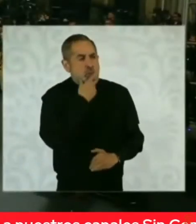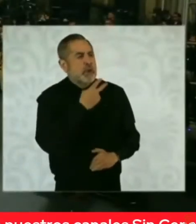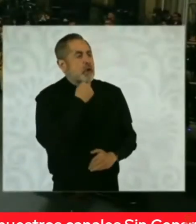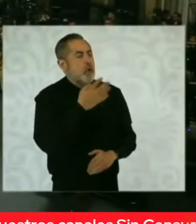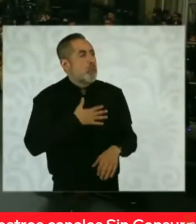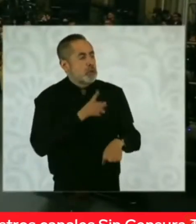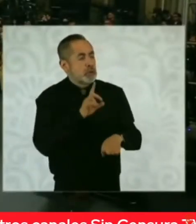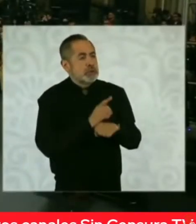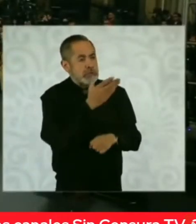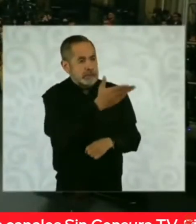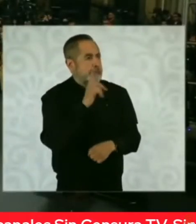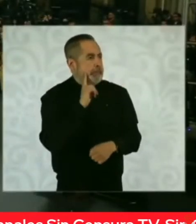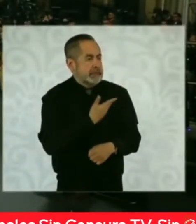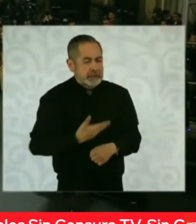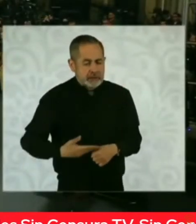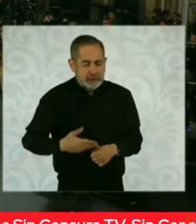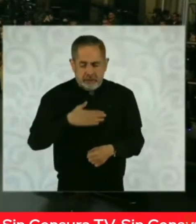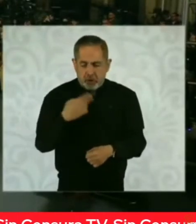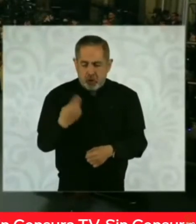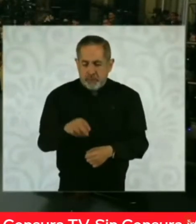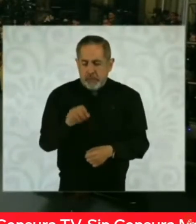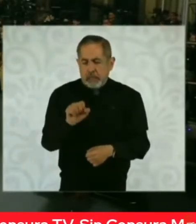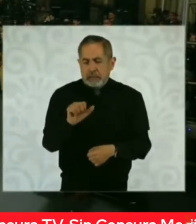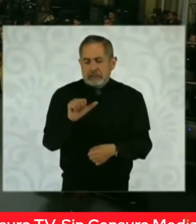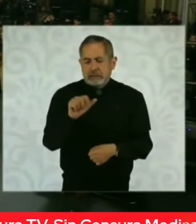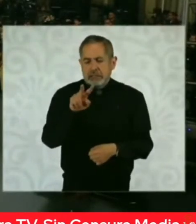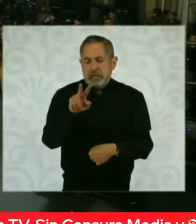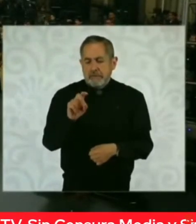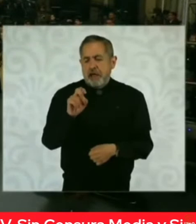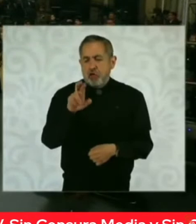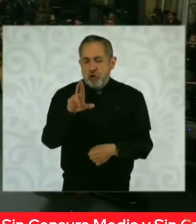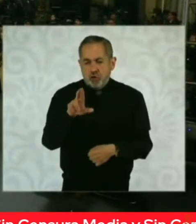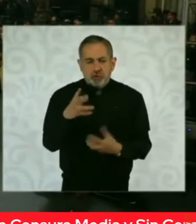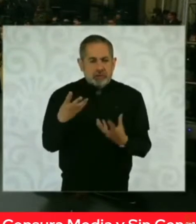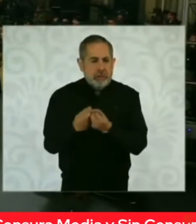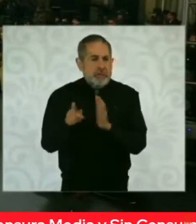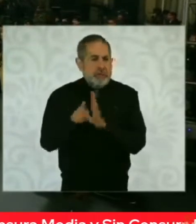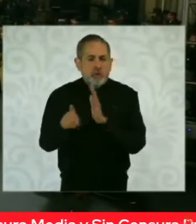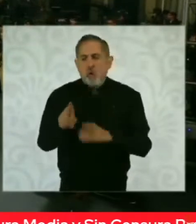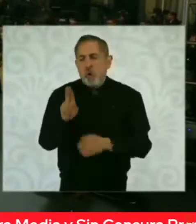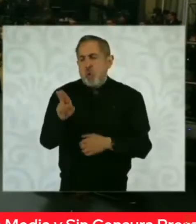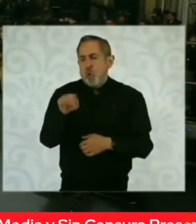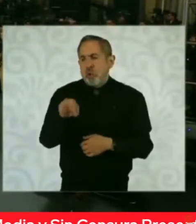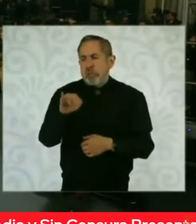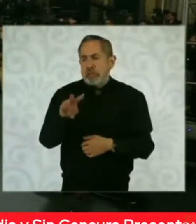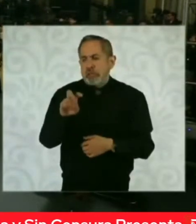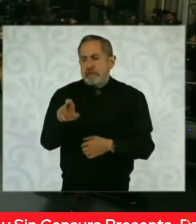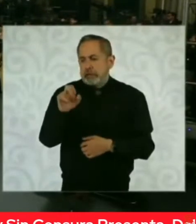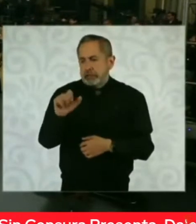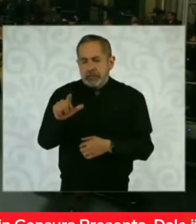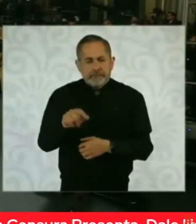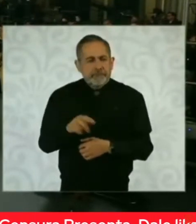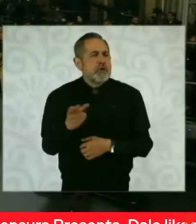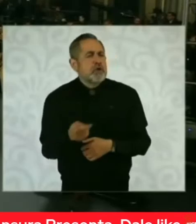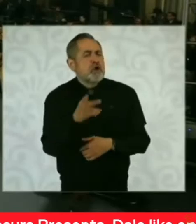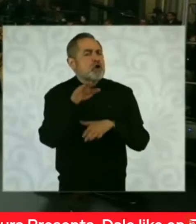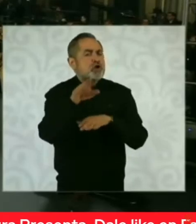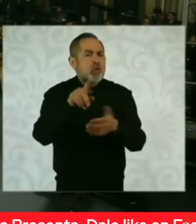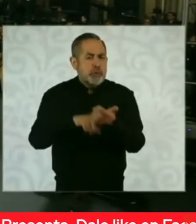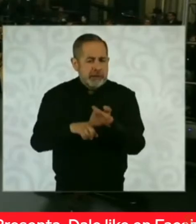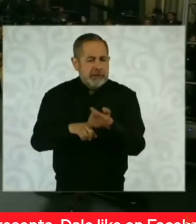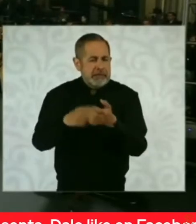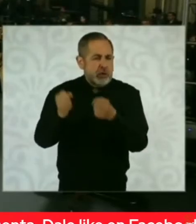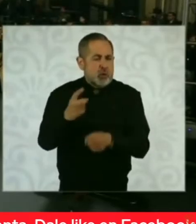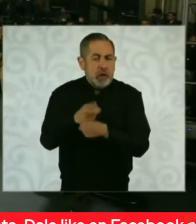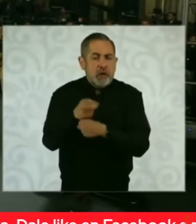Buenos días, presidenta. Salvador Corona del Universal. Preguntarle en el tema de seguridad, sobre el